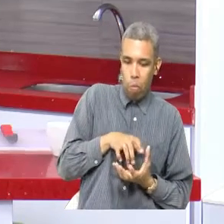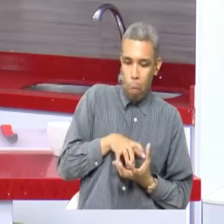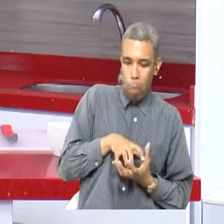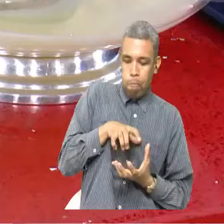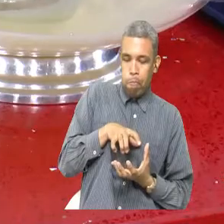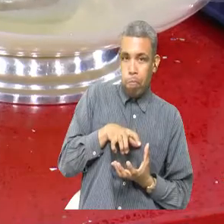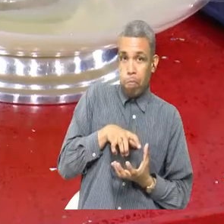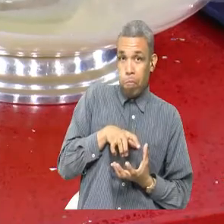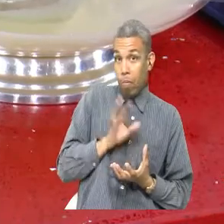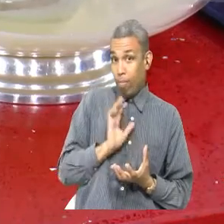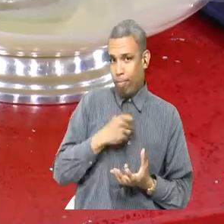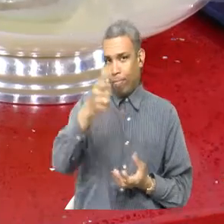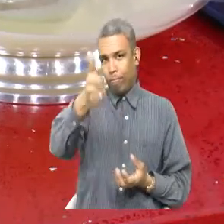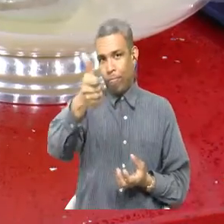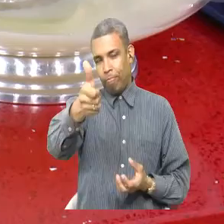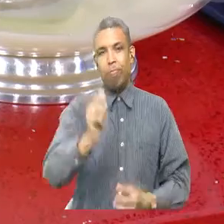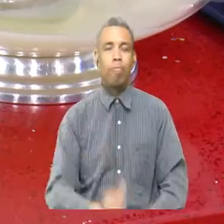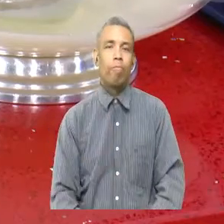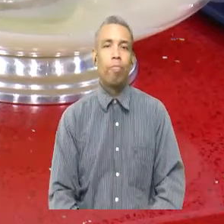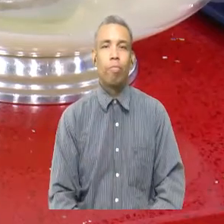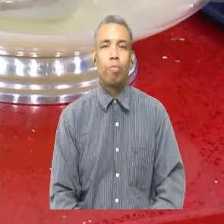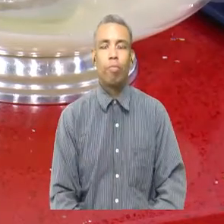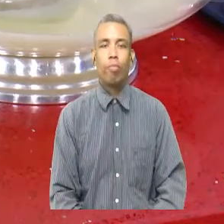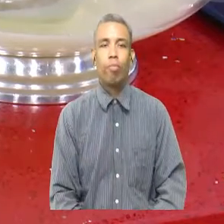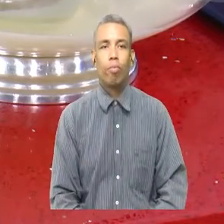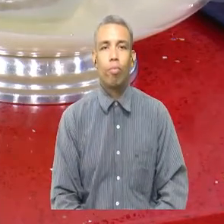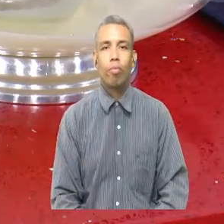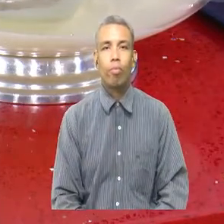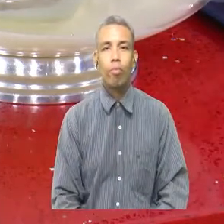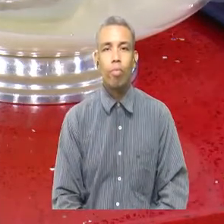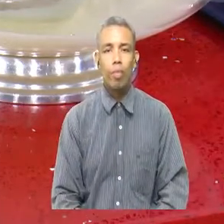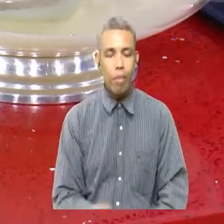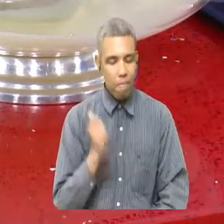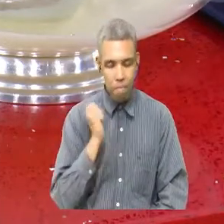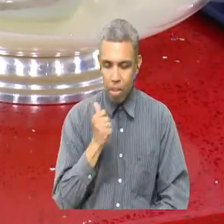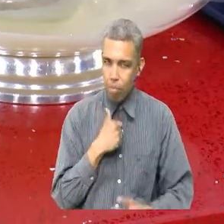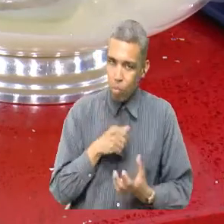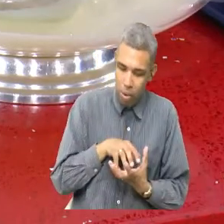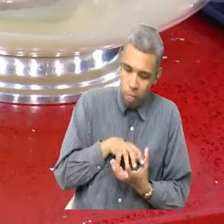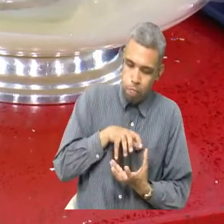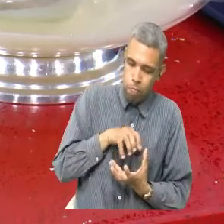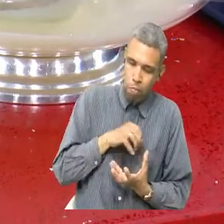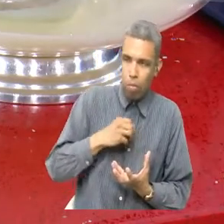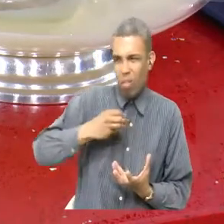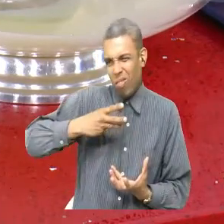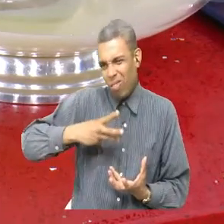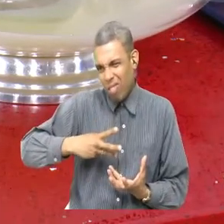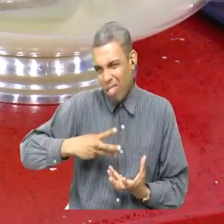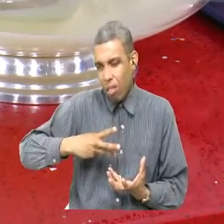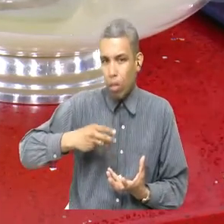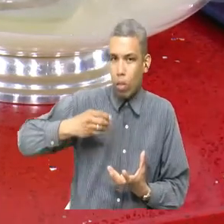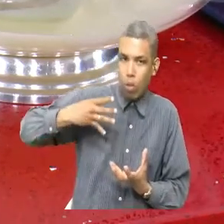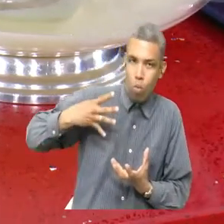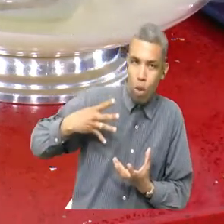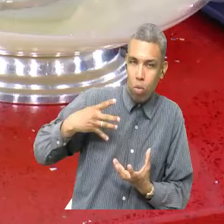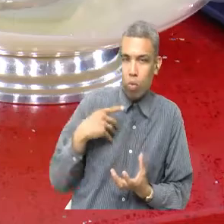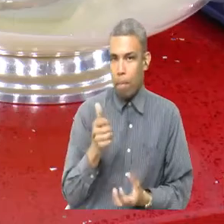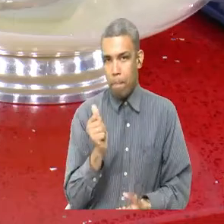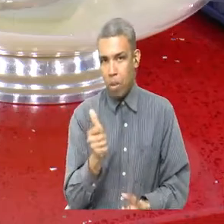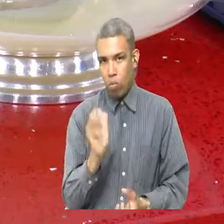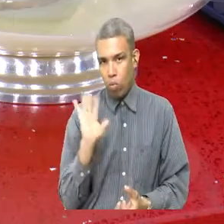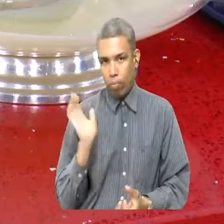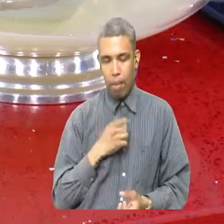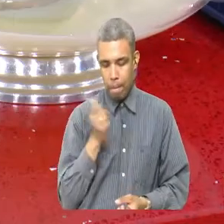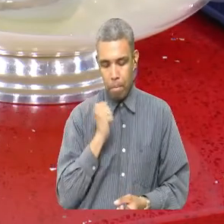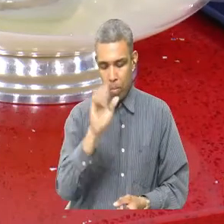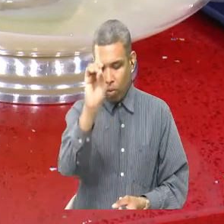jugar en la servida con la altura o con el grosor del postre cuando lo parten. Pues si